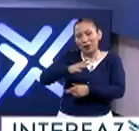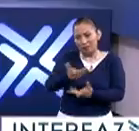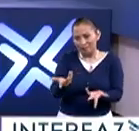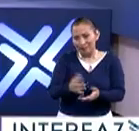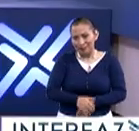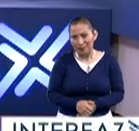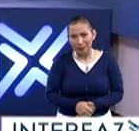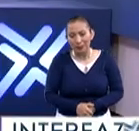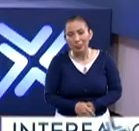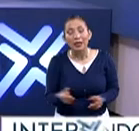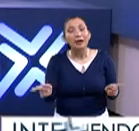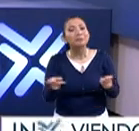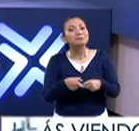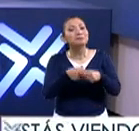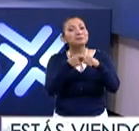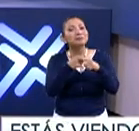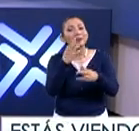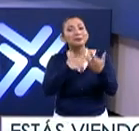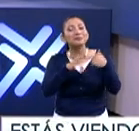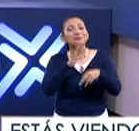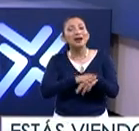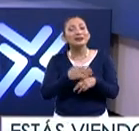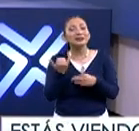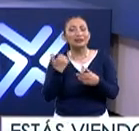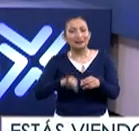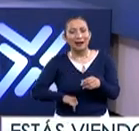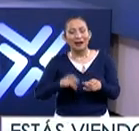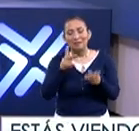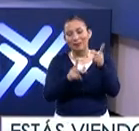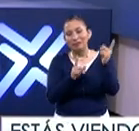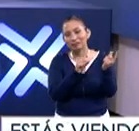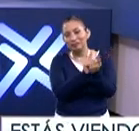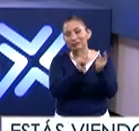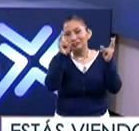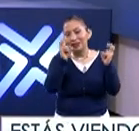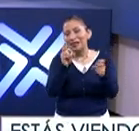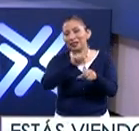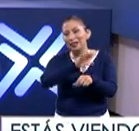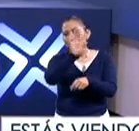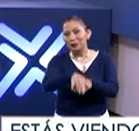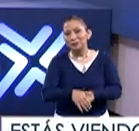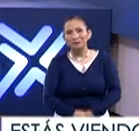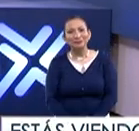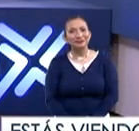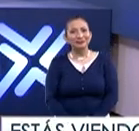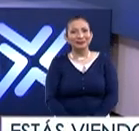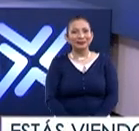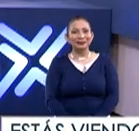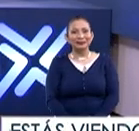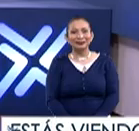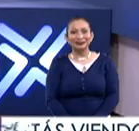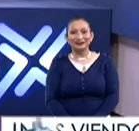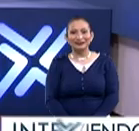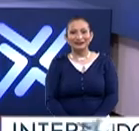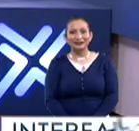le parece bien. Hacemos una breve pausa y regresamos con esta interesante charla sobre el Día de Muertos.